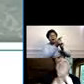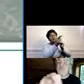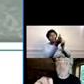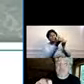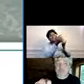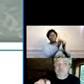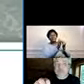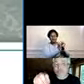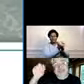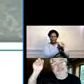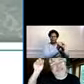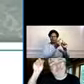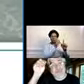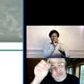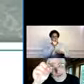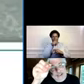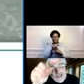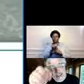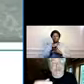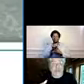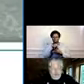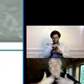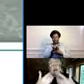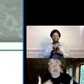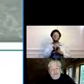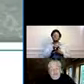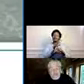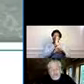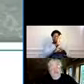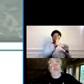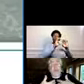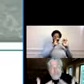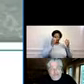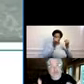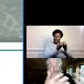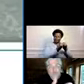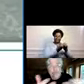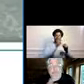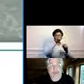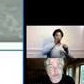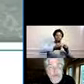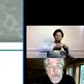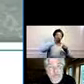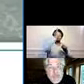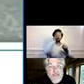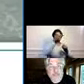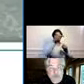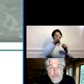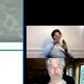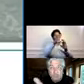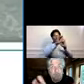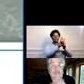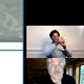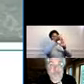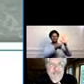éticas. Pero cómo, cómo se puede esperar eso? O cómo se puede llegar a cumplir eso? Es por medio de que su organización